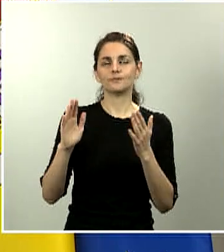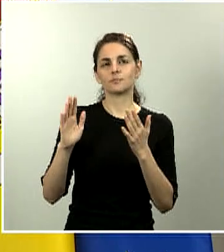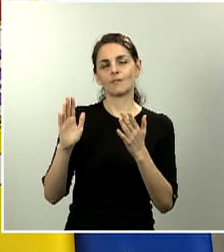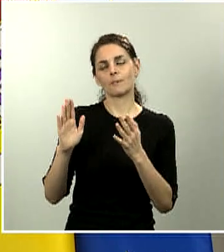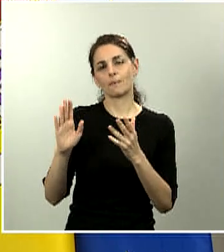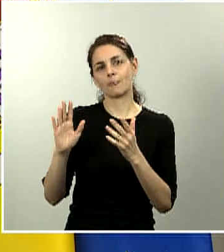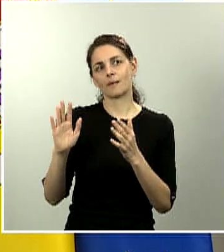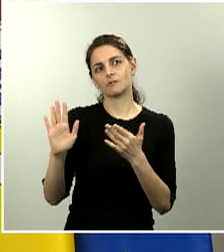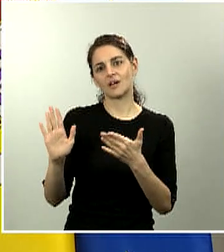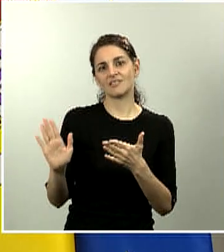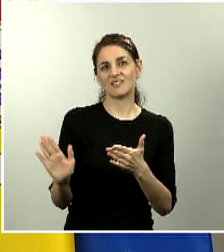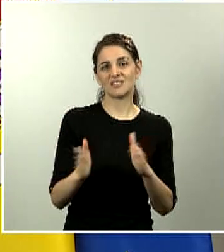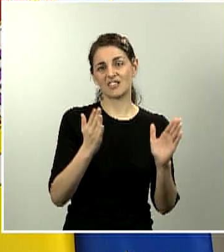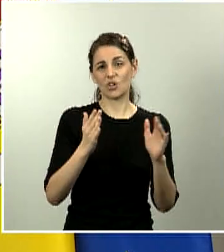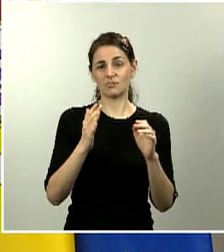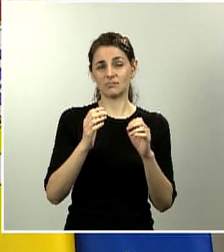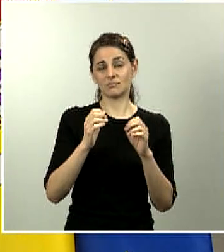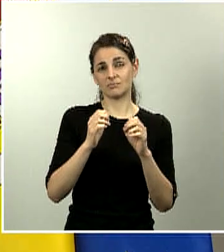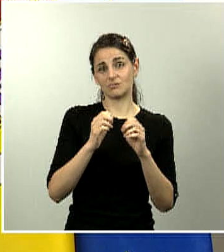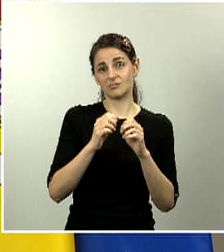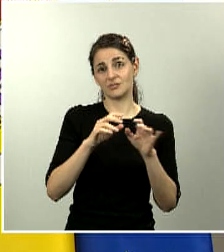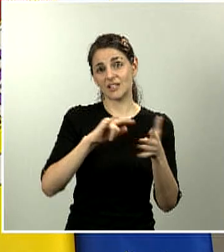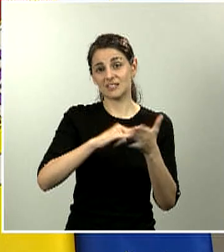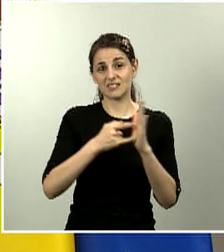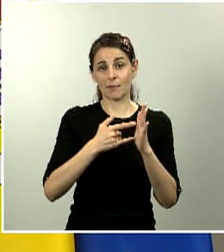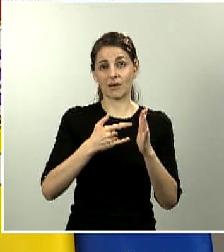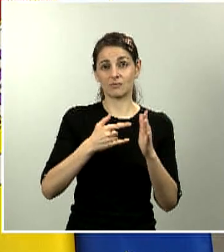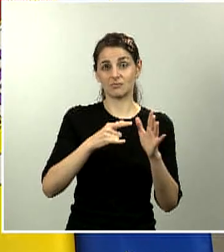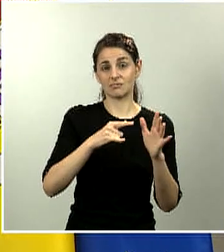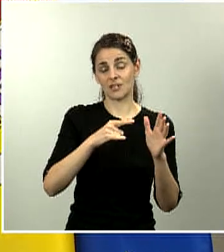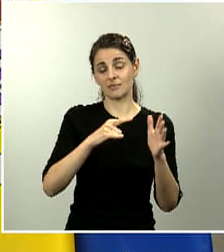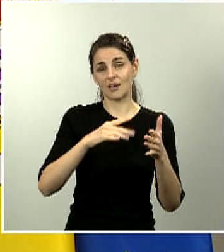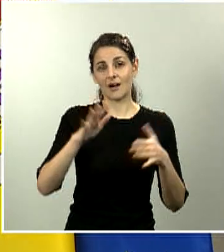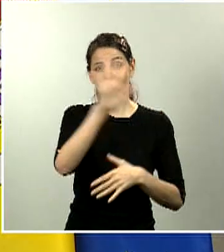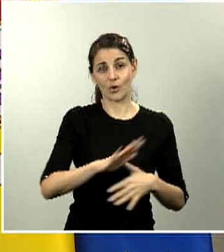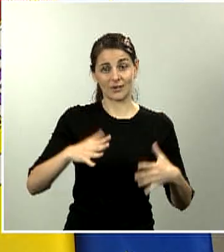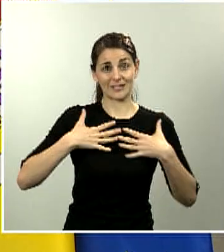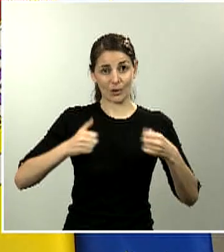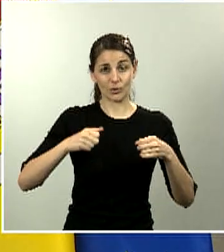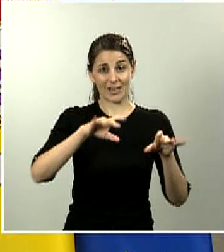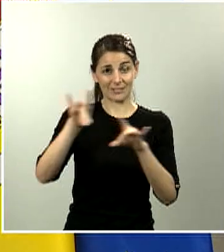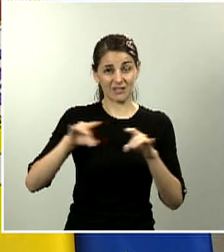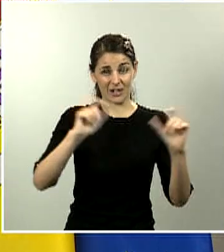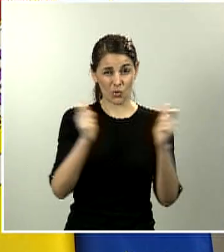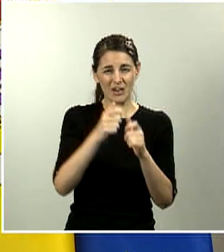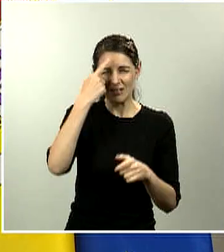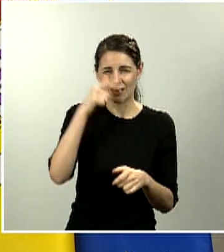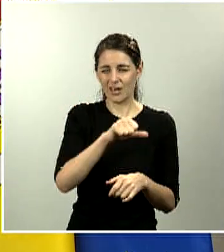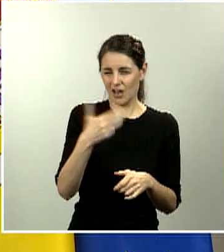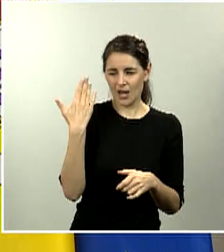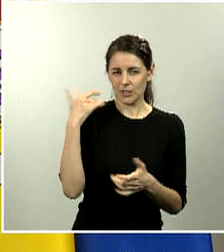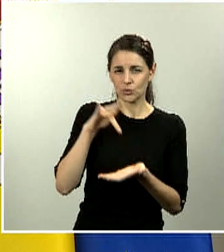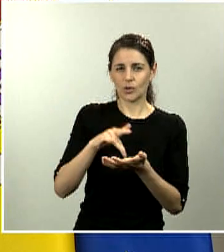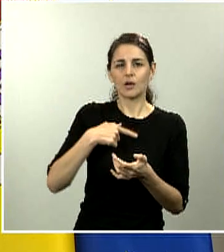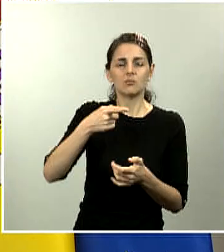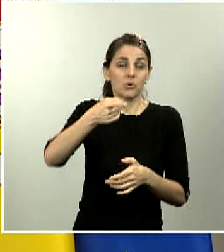la interterritorial del Sistema Nacional de Salud que tuve ayer. Saben ustedes que mantengo 2 reuniones semanales con todos